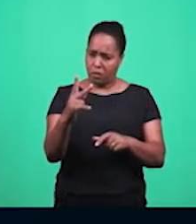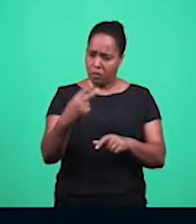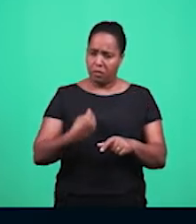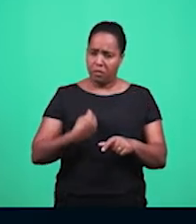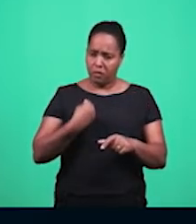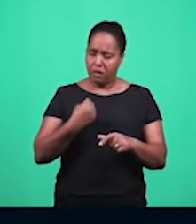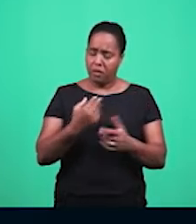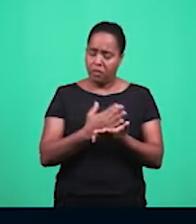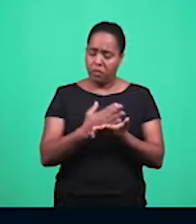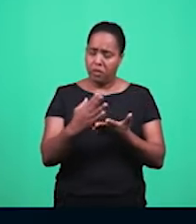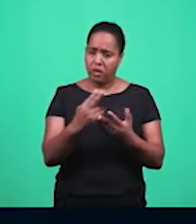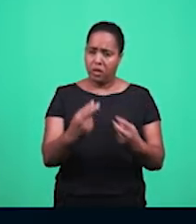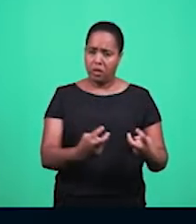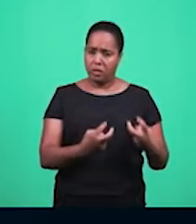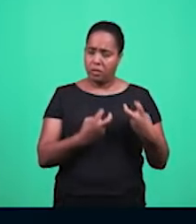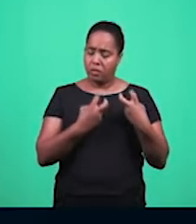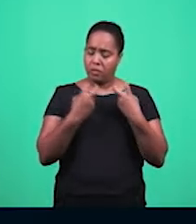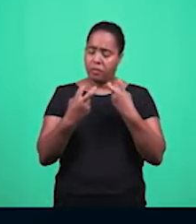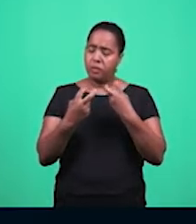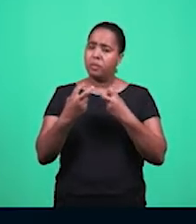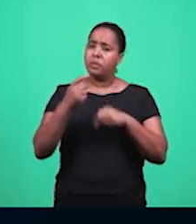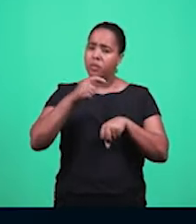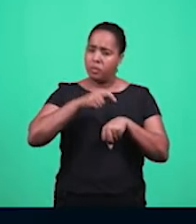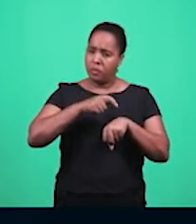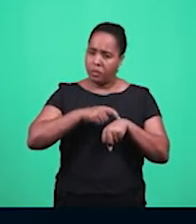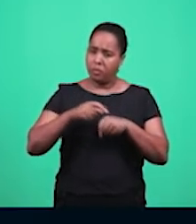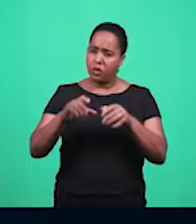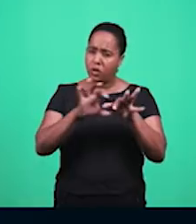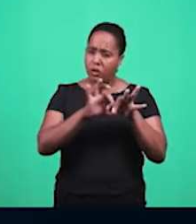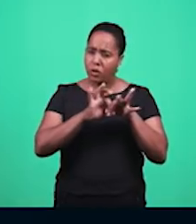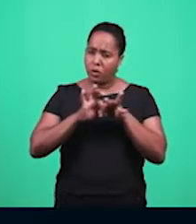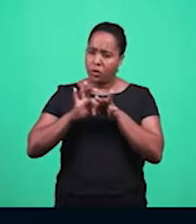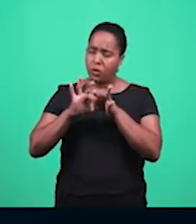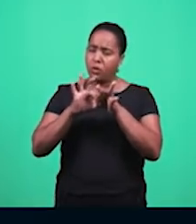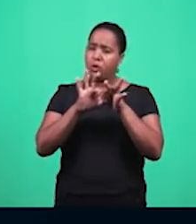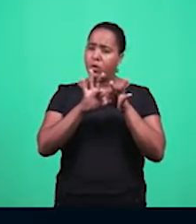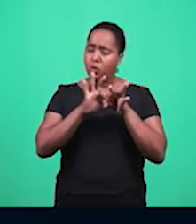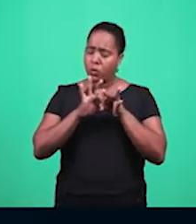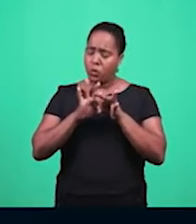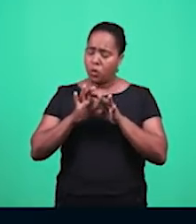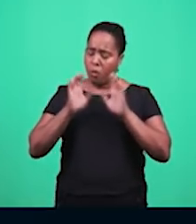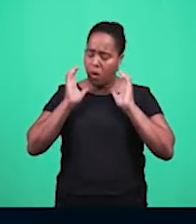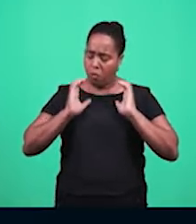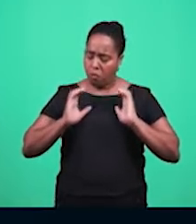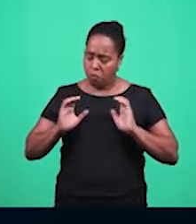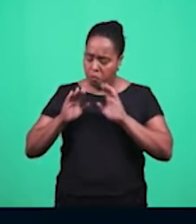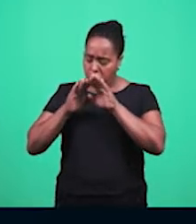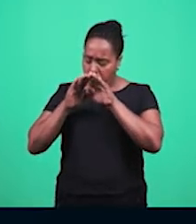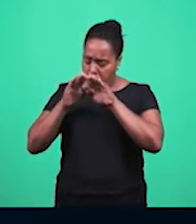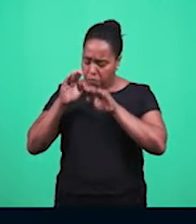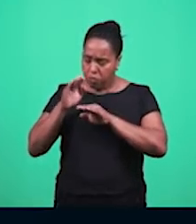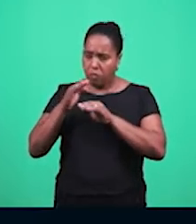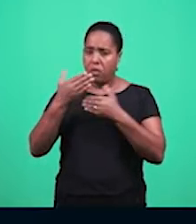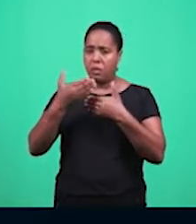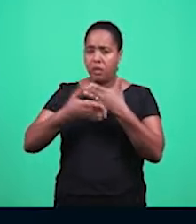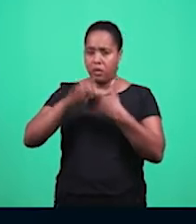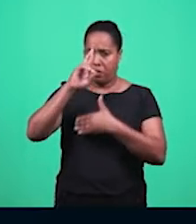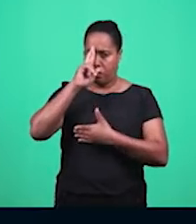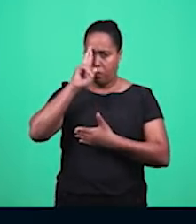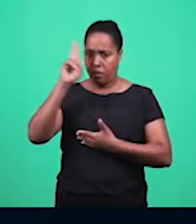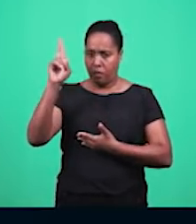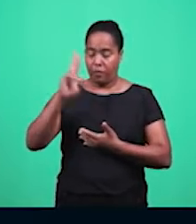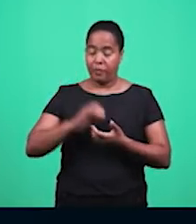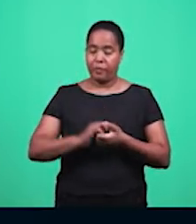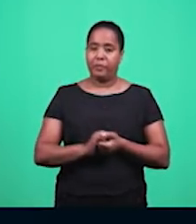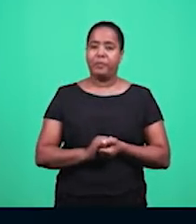vamos a hacer un clamor es un momento de comunión solemnidad en la presencia del señor y de reverencia